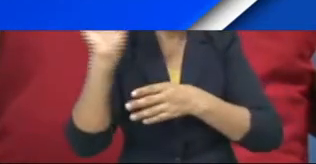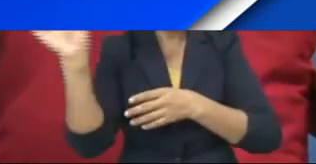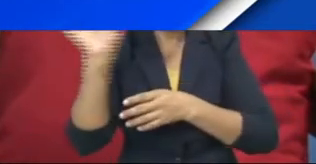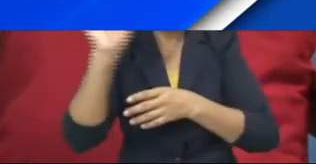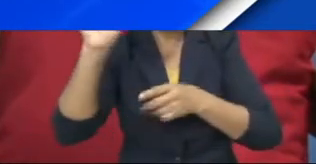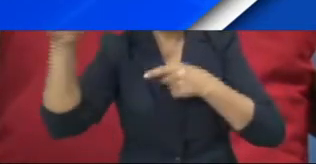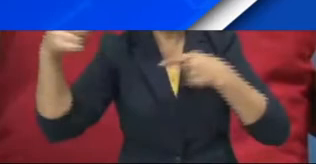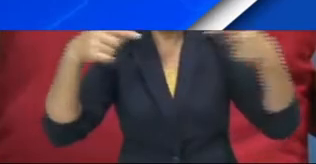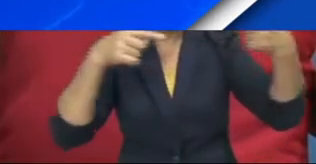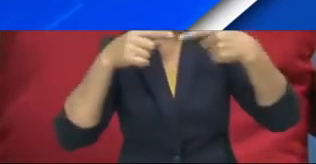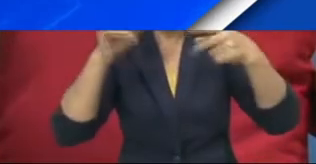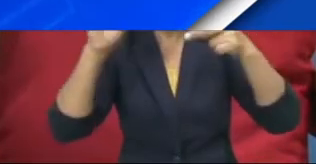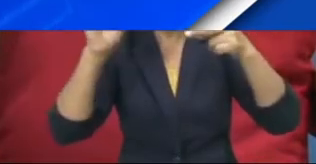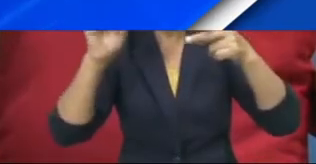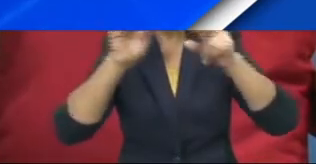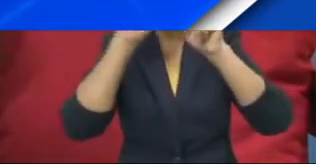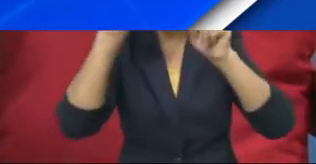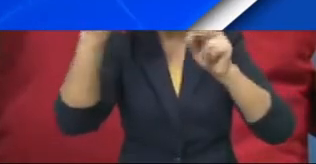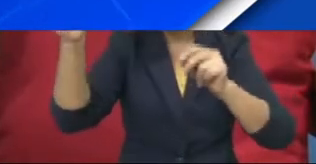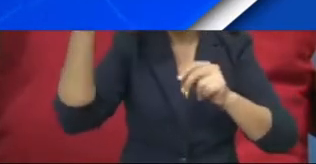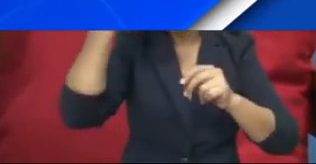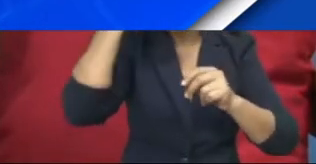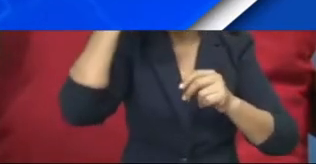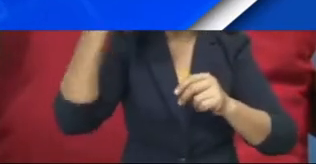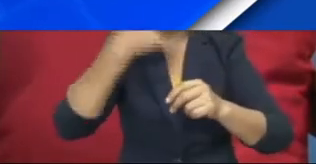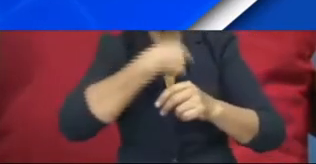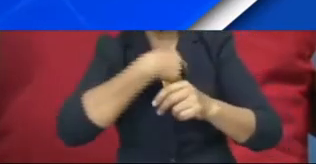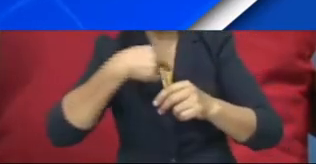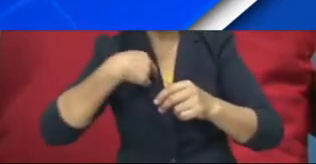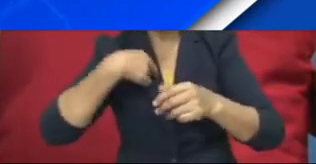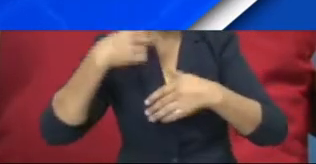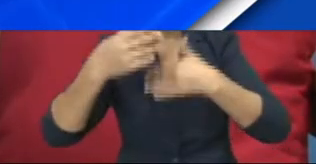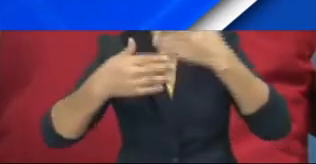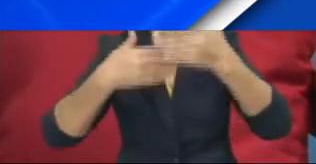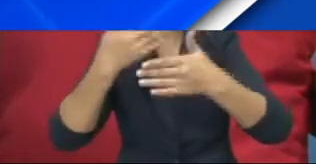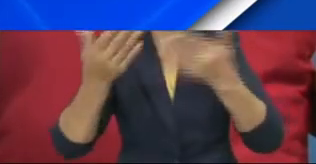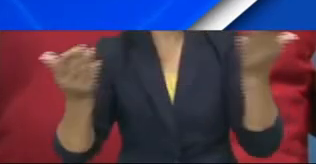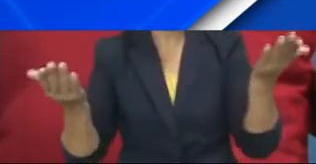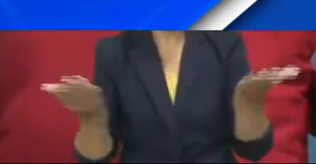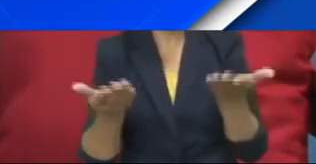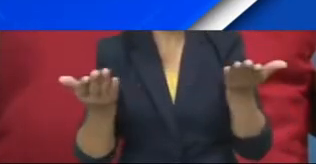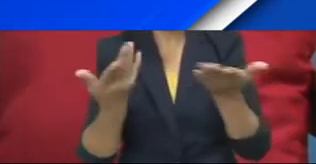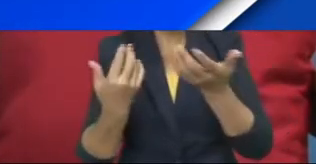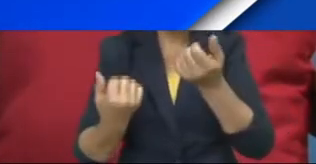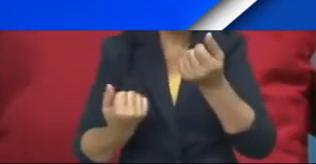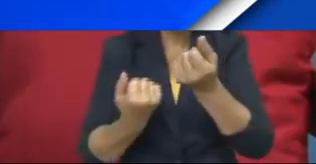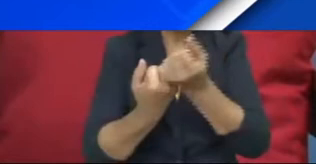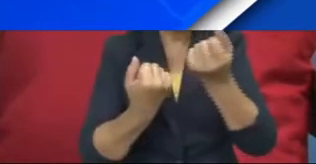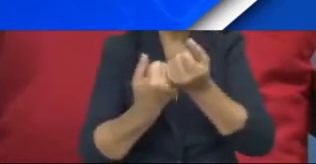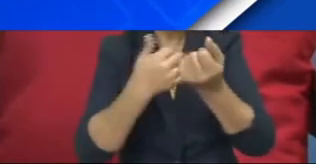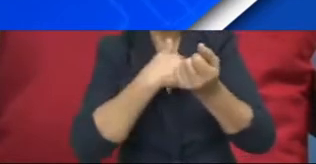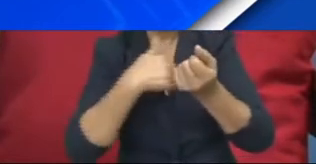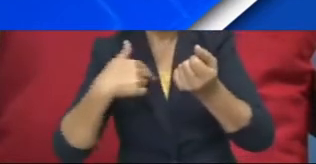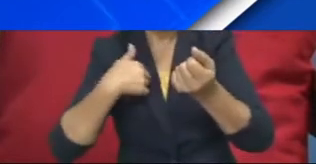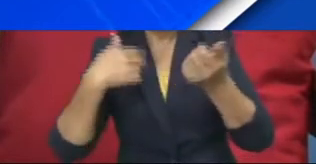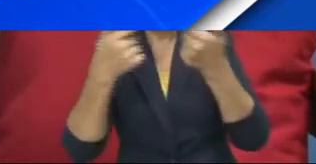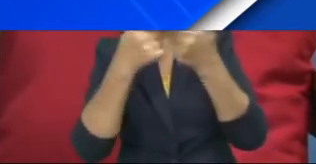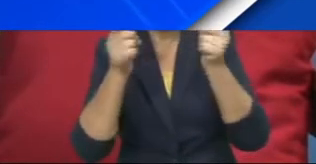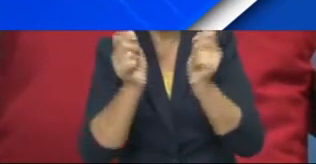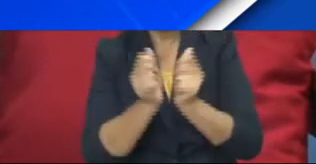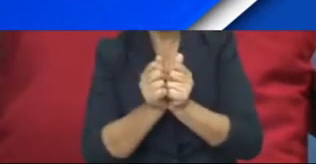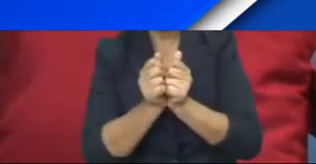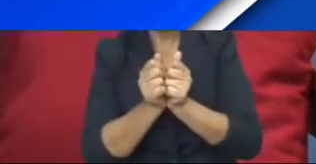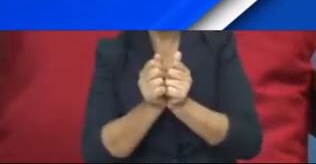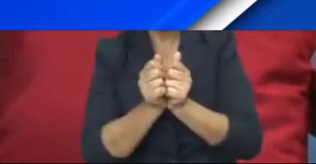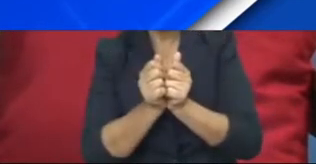las políticas, que eso es lo que ha venido dándole la sostenibilidad a un sector